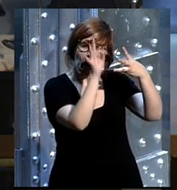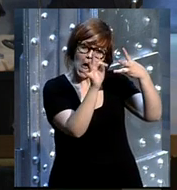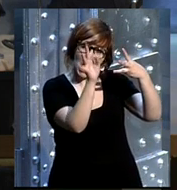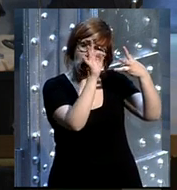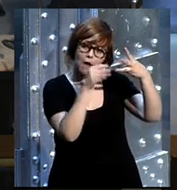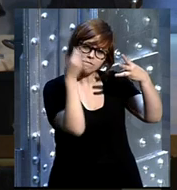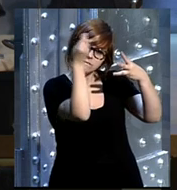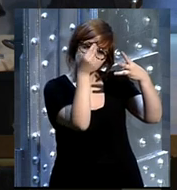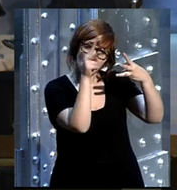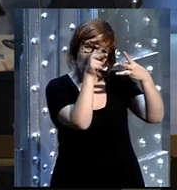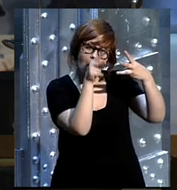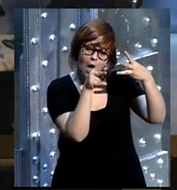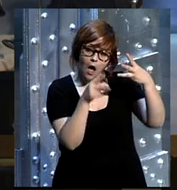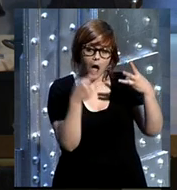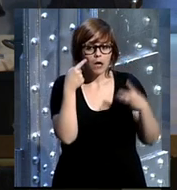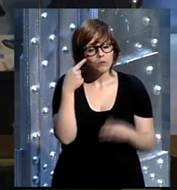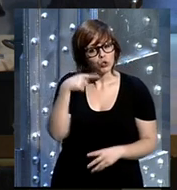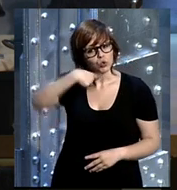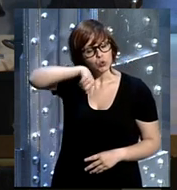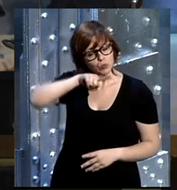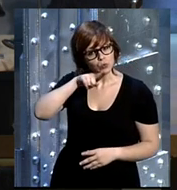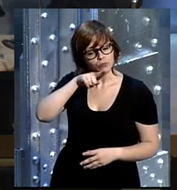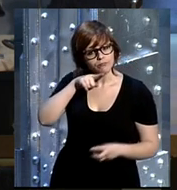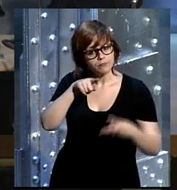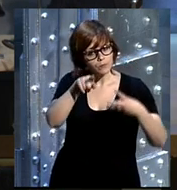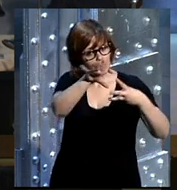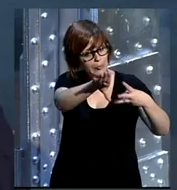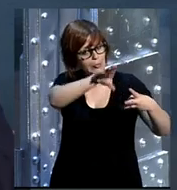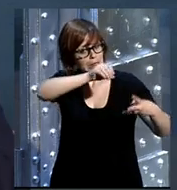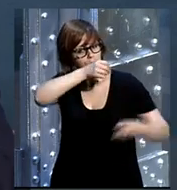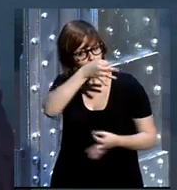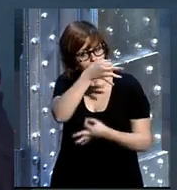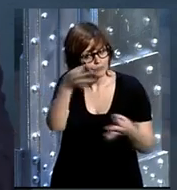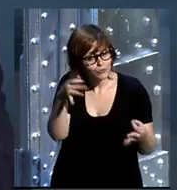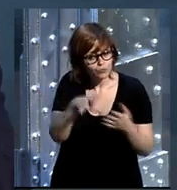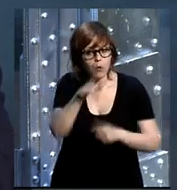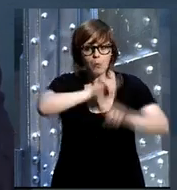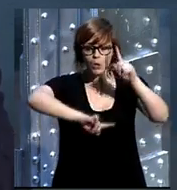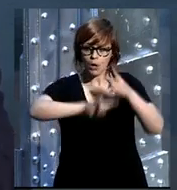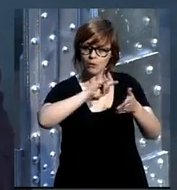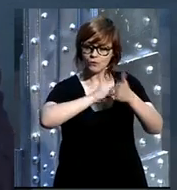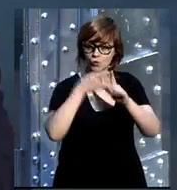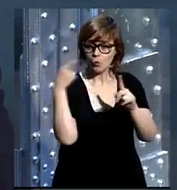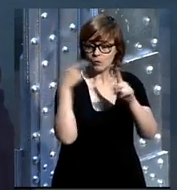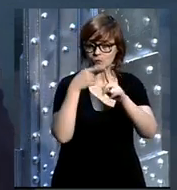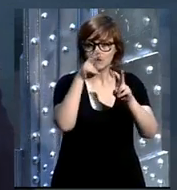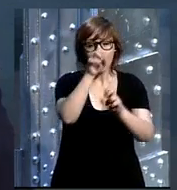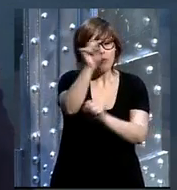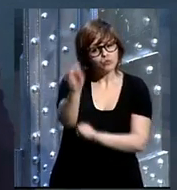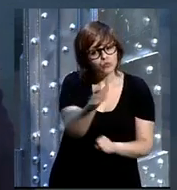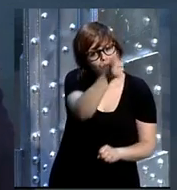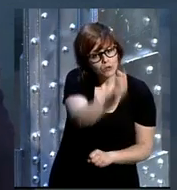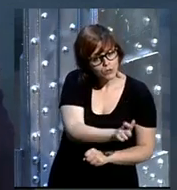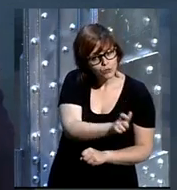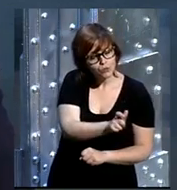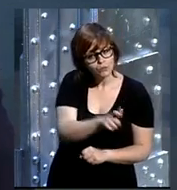En Telefónica Digital entendemos bien cuáles son no solo los problemas teóricos de la protección de datos, sino cómo